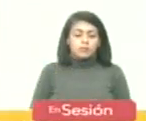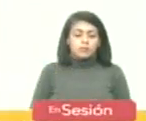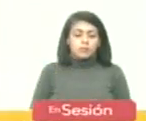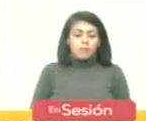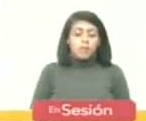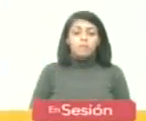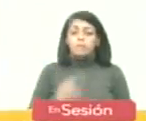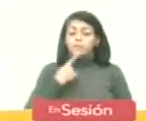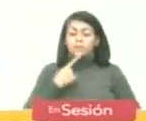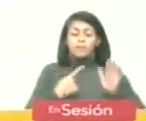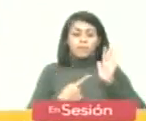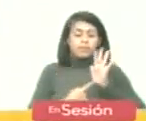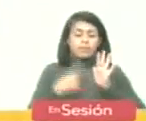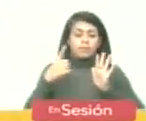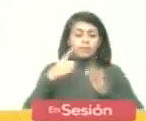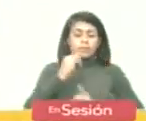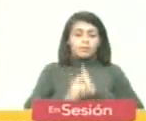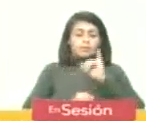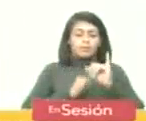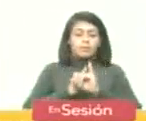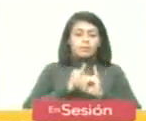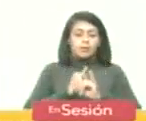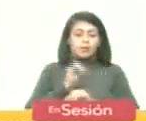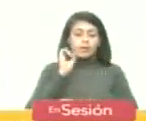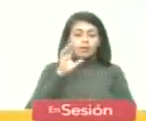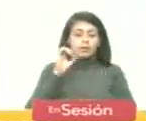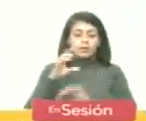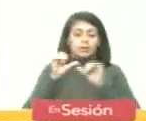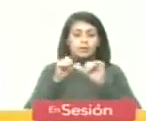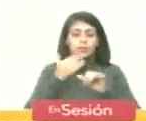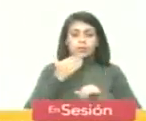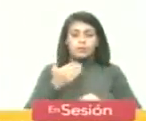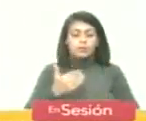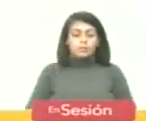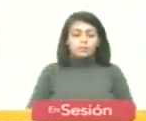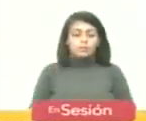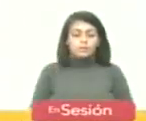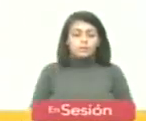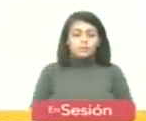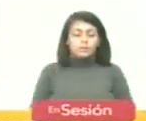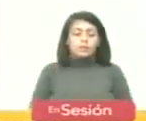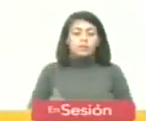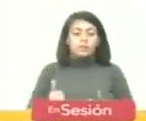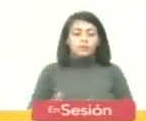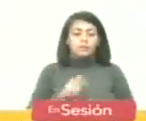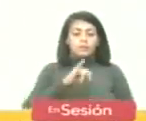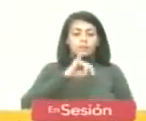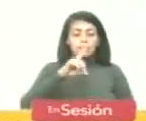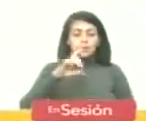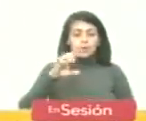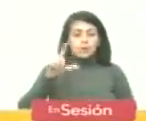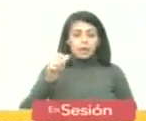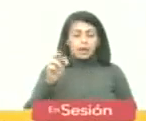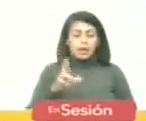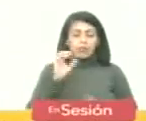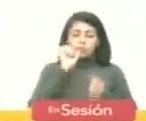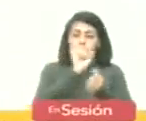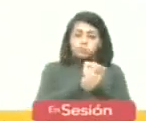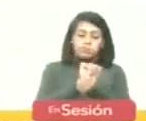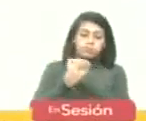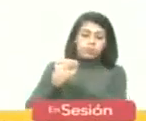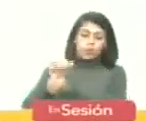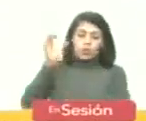que se cumpla con el derecho internacional. Como asamblea tenemos que exigir que Delgado Taborki sea entregado para que